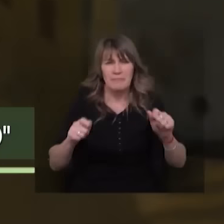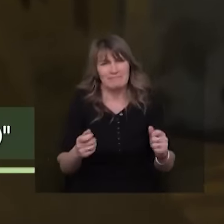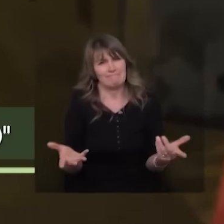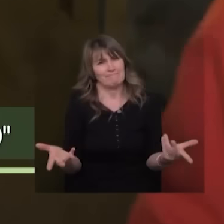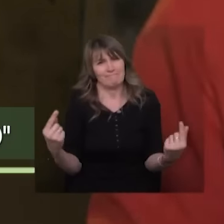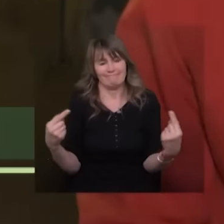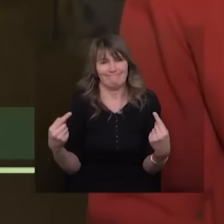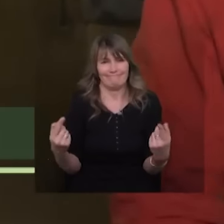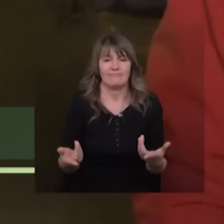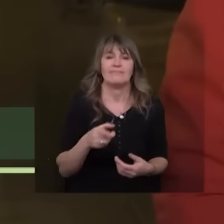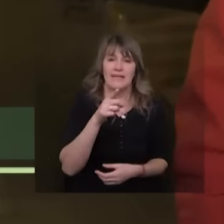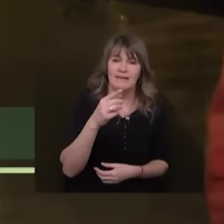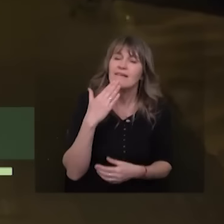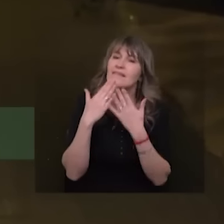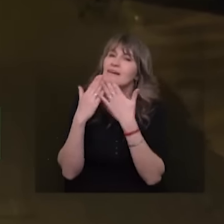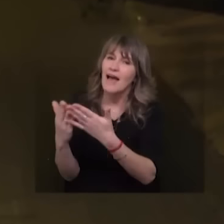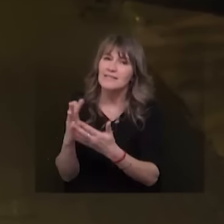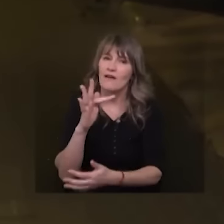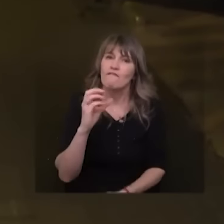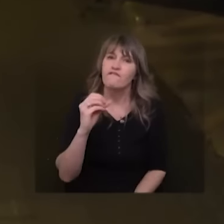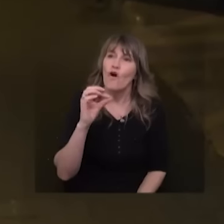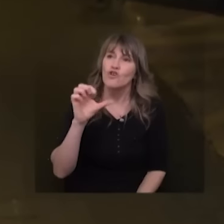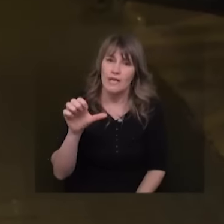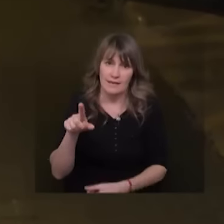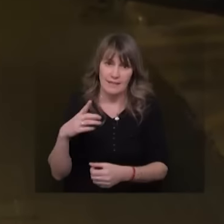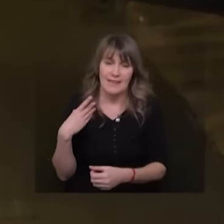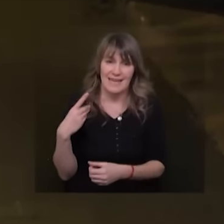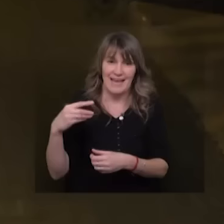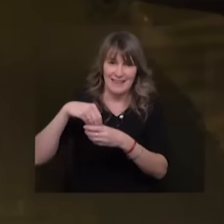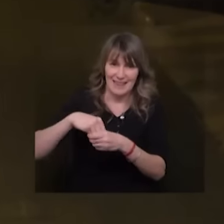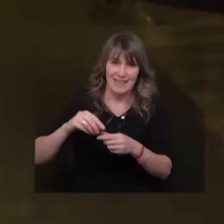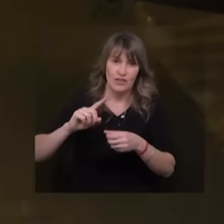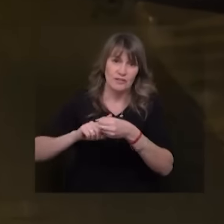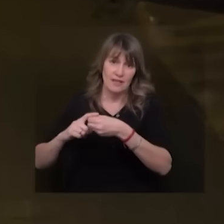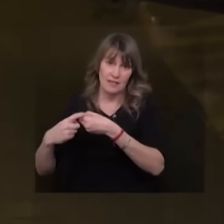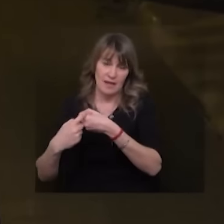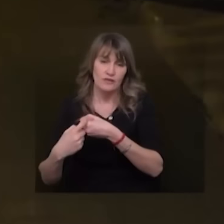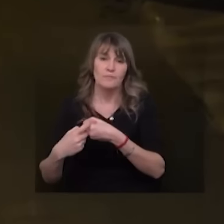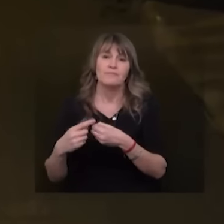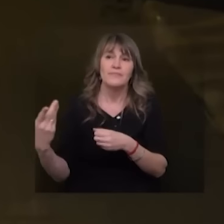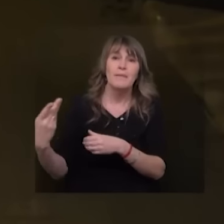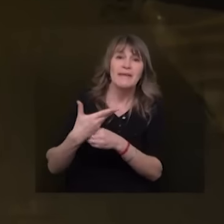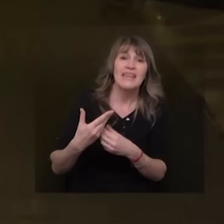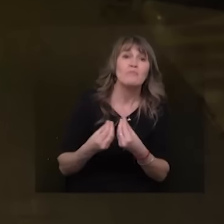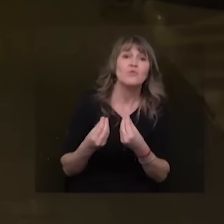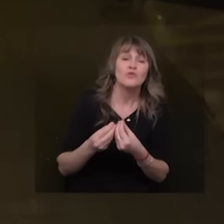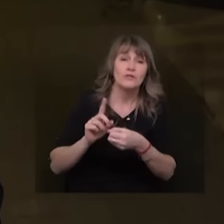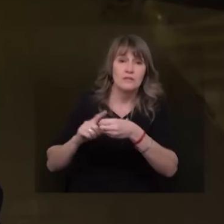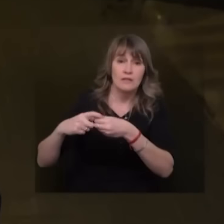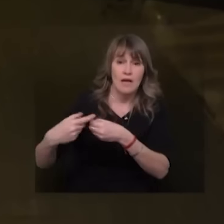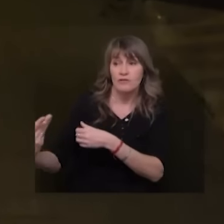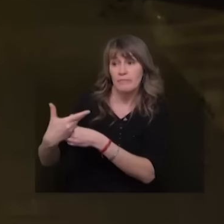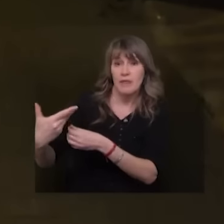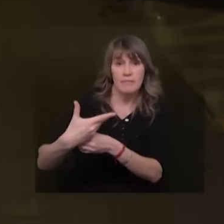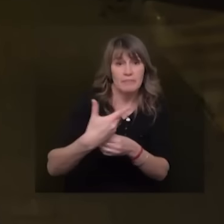la mirada del dirigente de fos Federico kemman a propósito eh de esta solicitud de varios gremios para ser tratado A